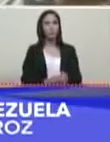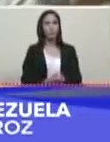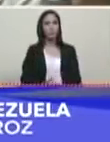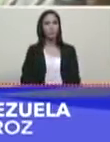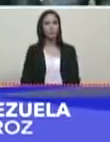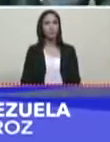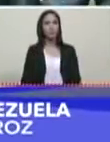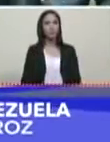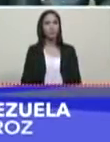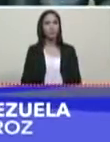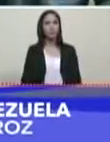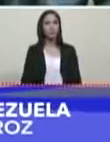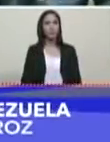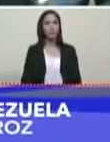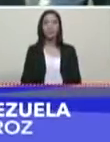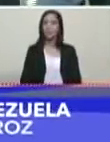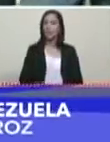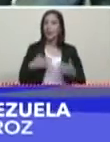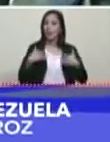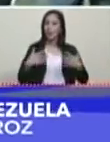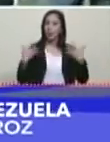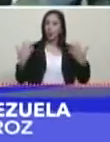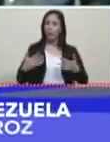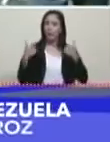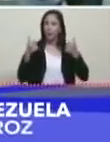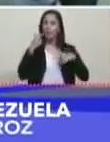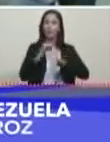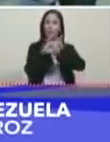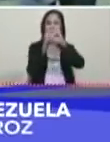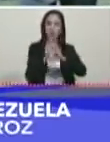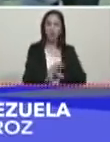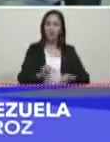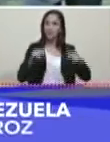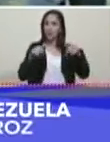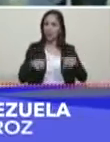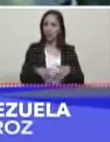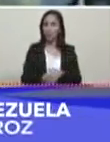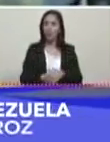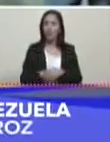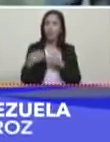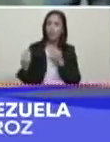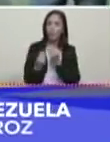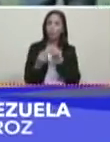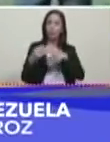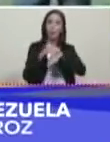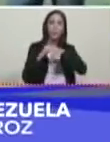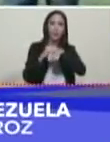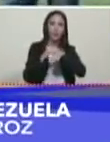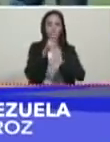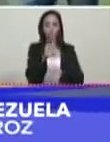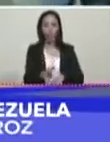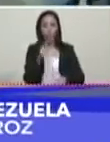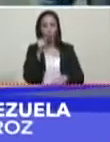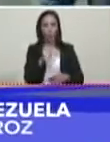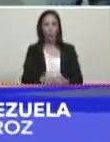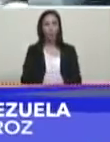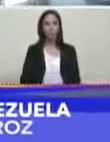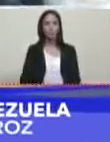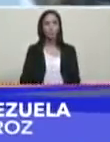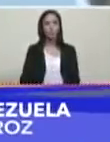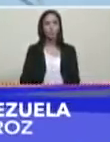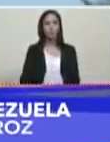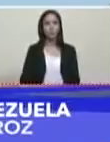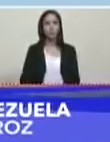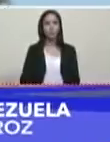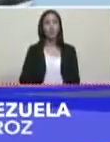compañero. Estamos muy felices, especialmente estamos aquí con el señor ministro Wilmer Castro y el